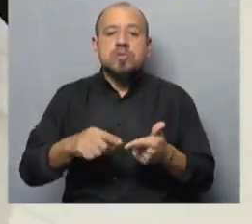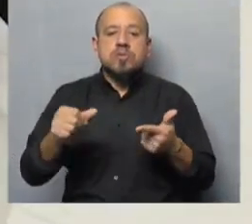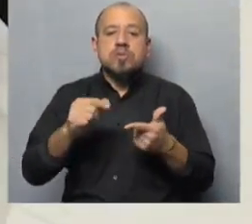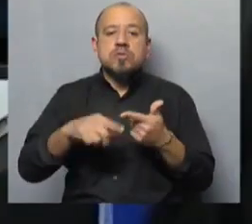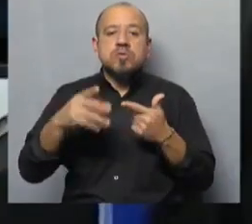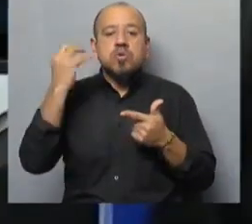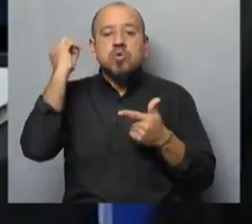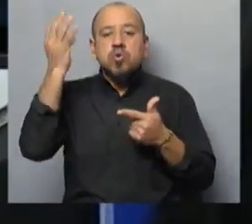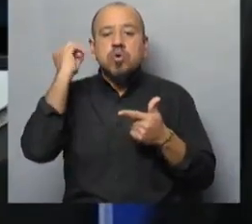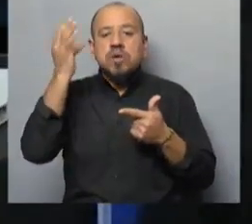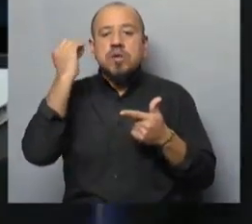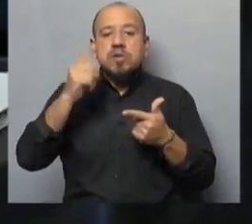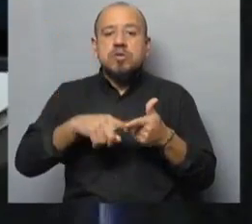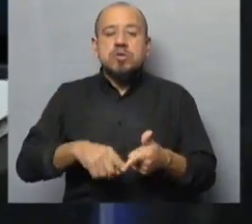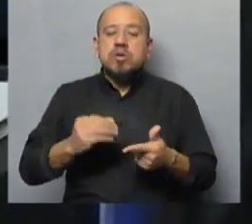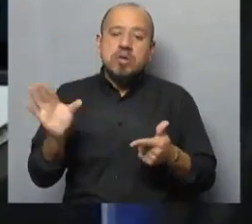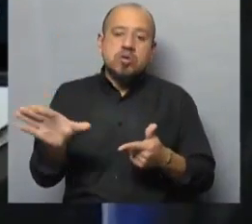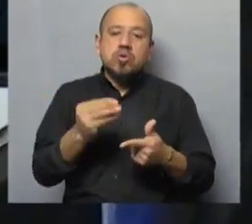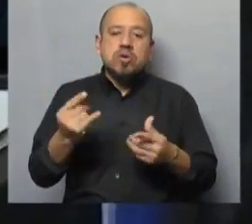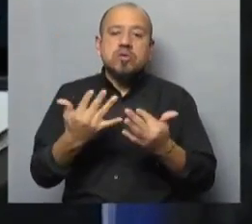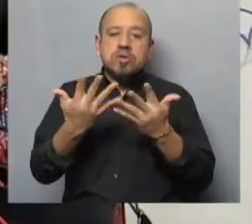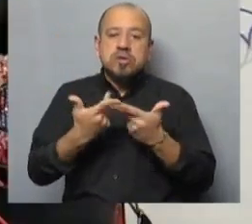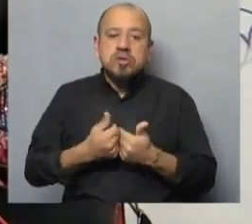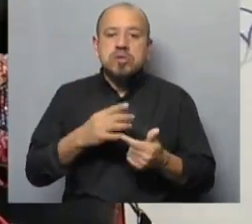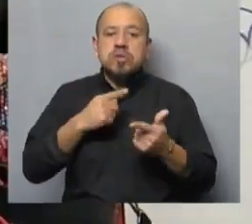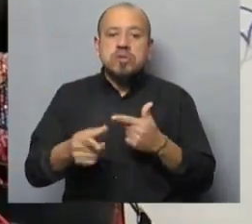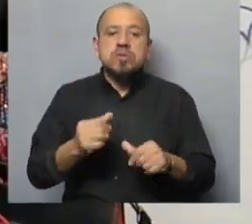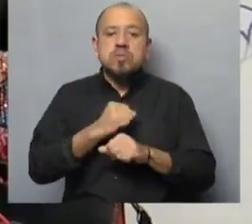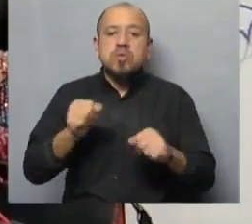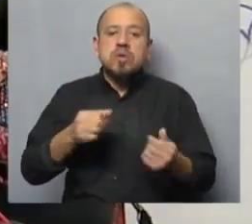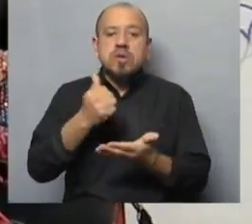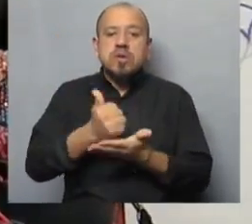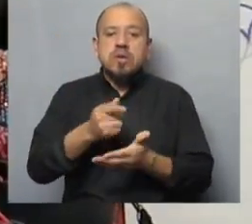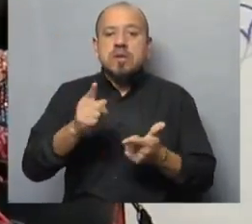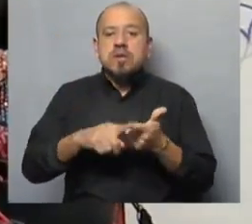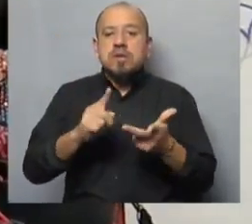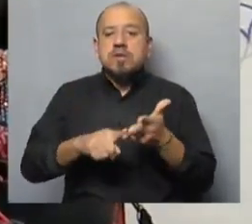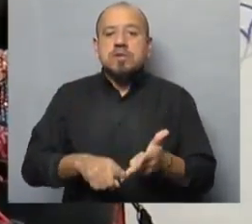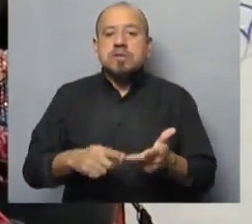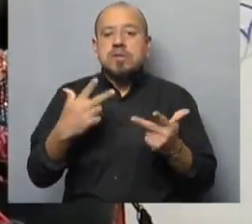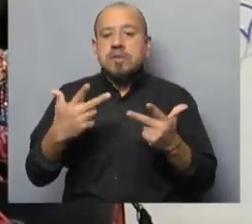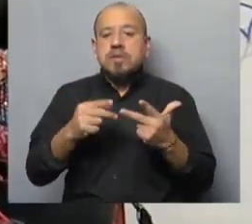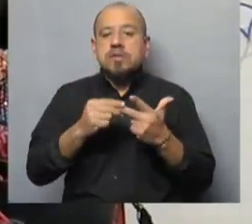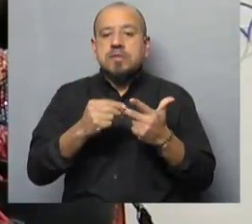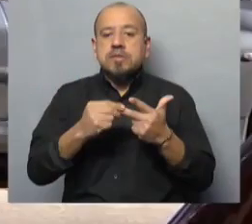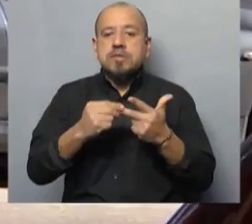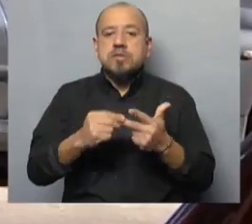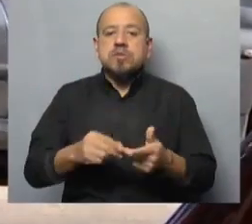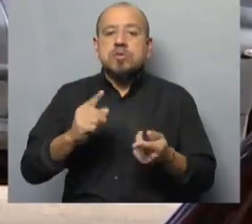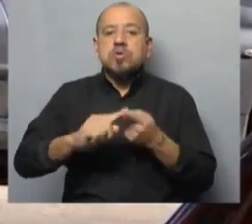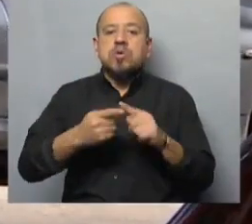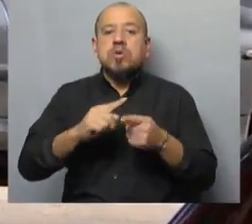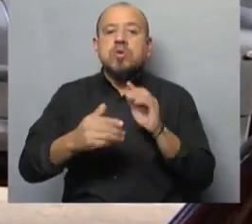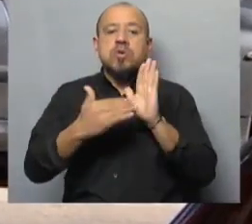congreso o plenario en que todas las organizaciones que sean parte puedan participar el tercero es una mesa coordinadora con